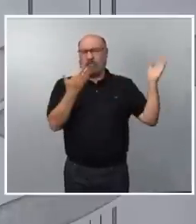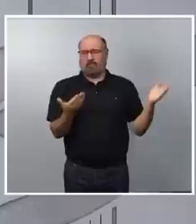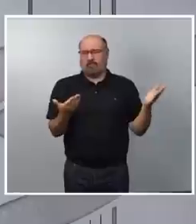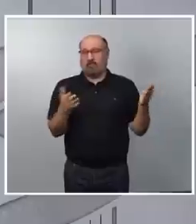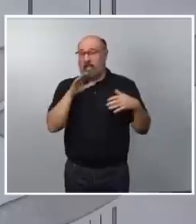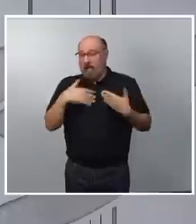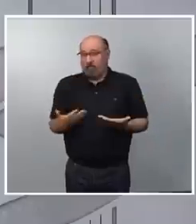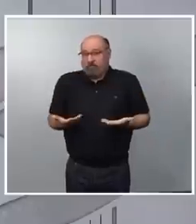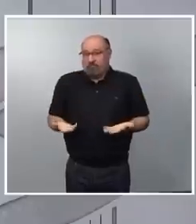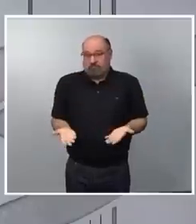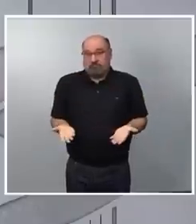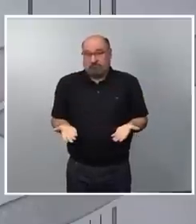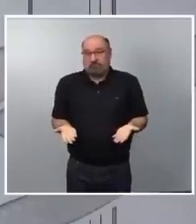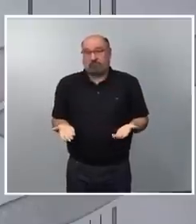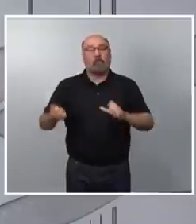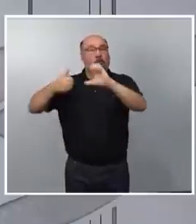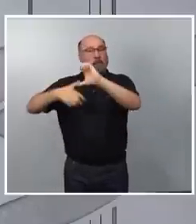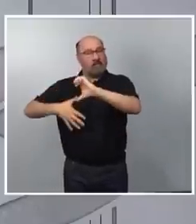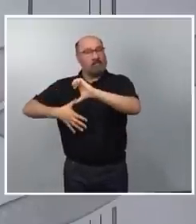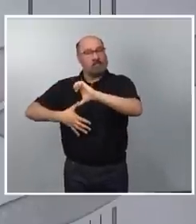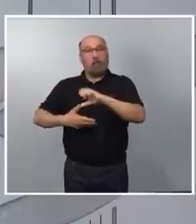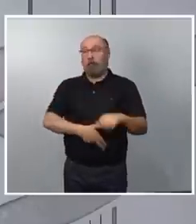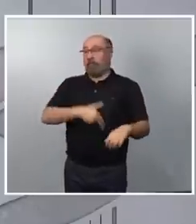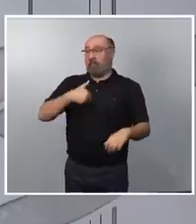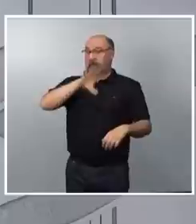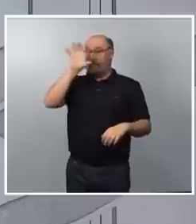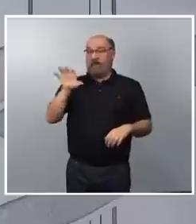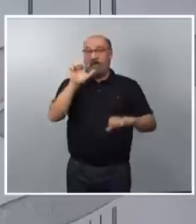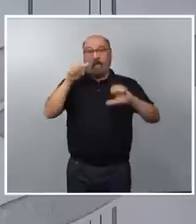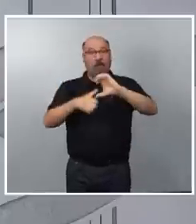es el que llegó a América del Sur, en general a América.